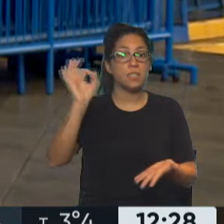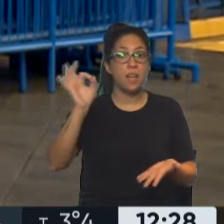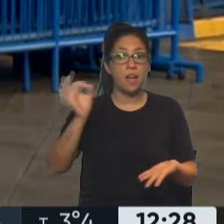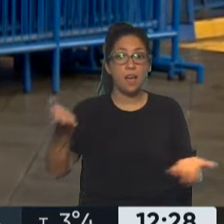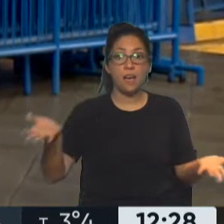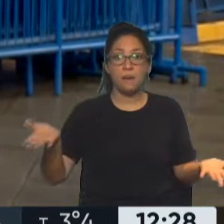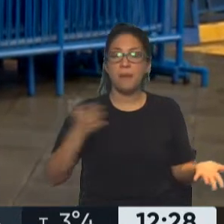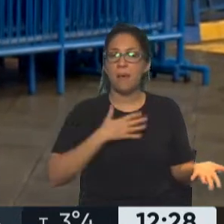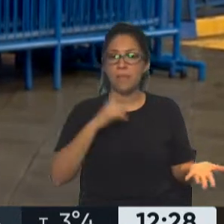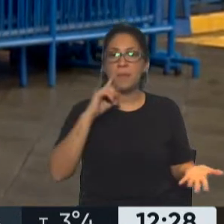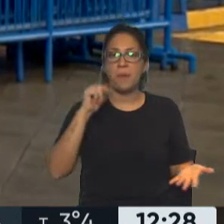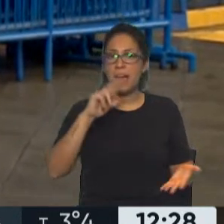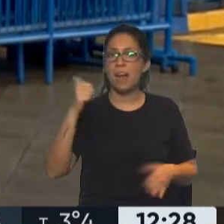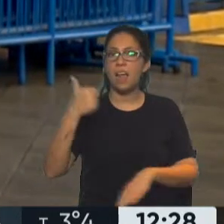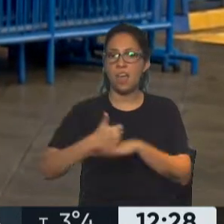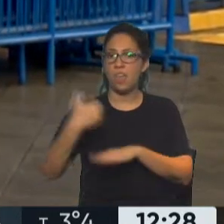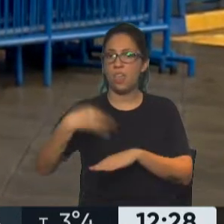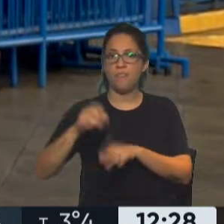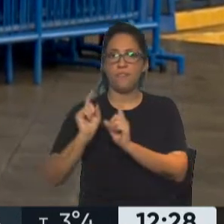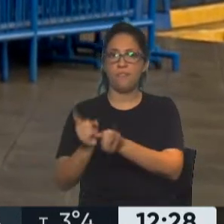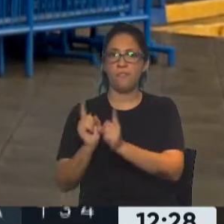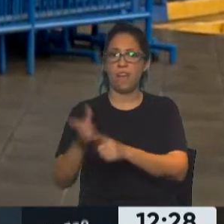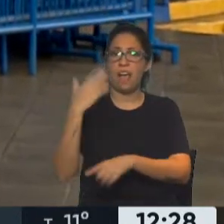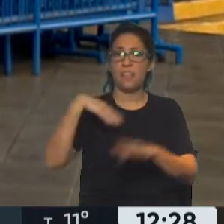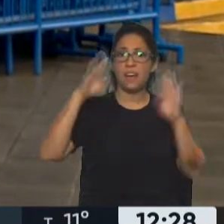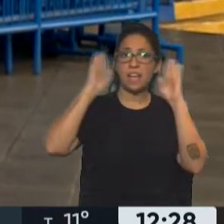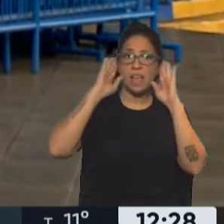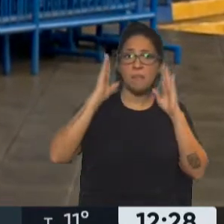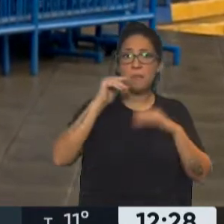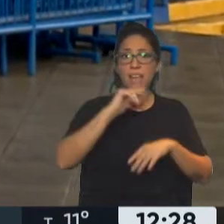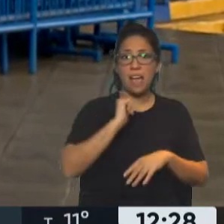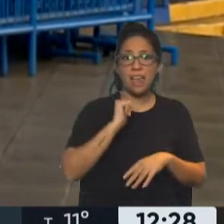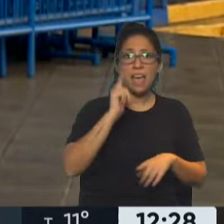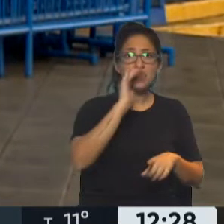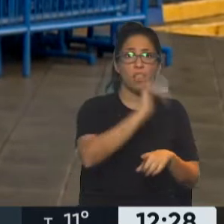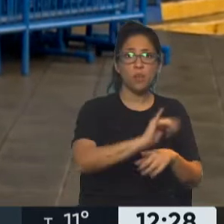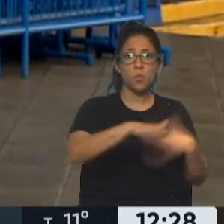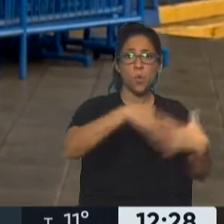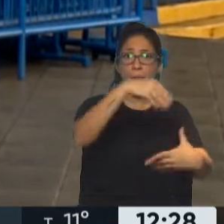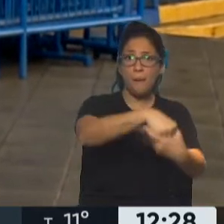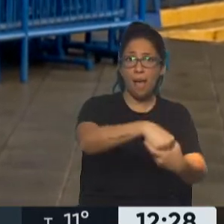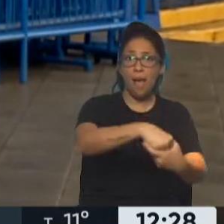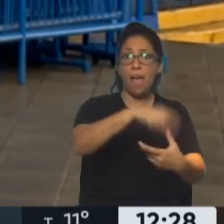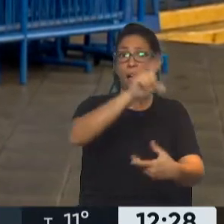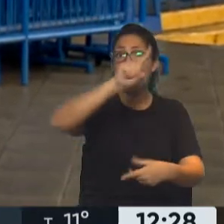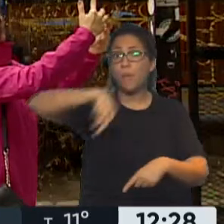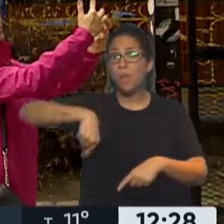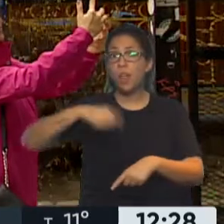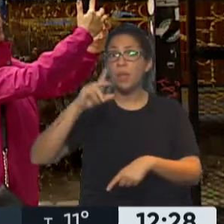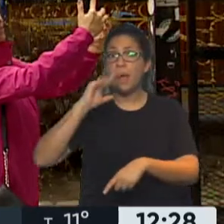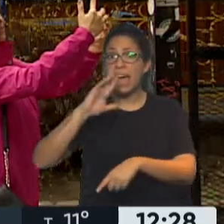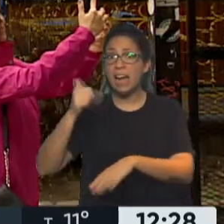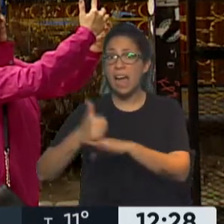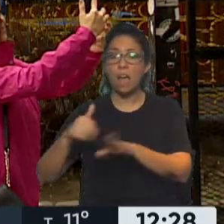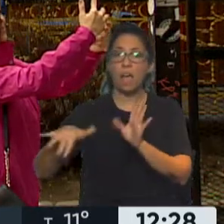Es Ibarra, para mí es Ibarra. Porque estaba Riquelme, estaba Bataglia, Izquierdos jugaba. Volvió, vino Ibarra y